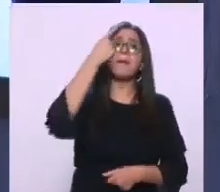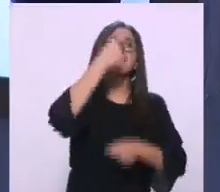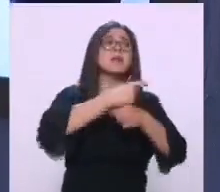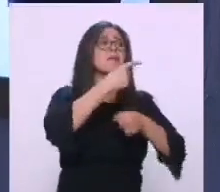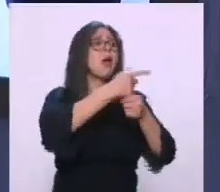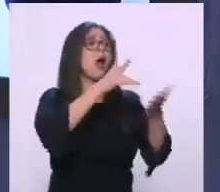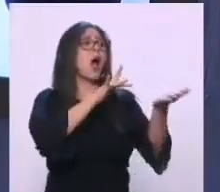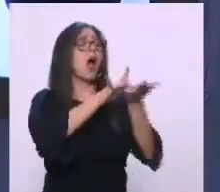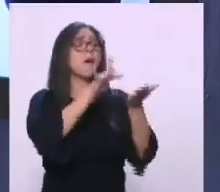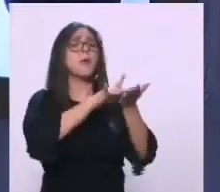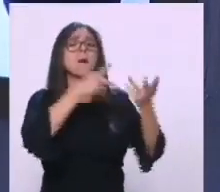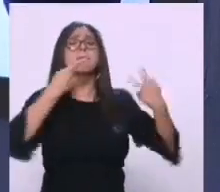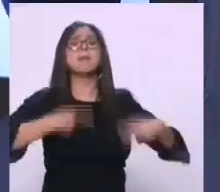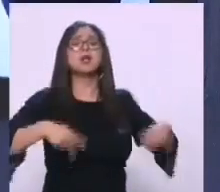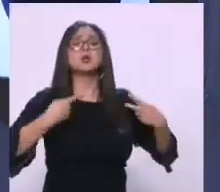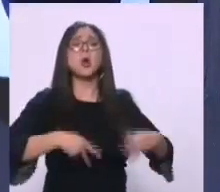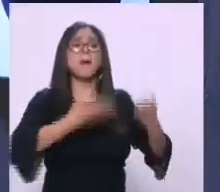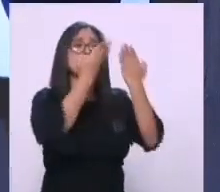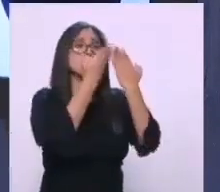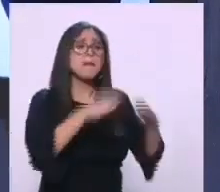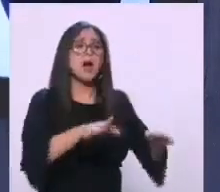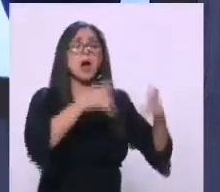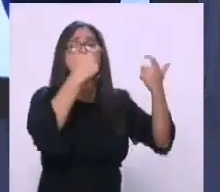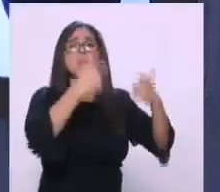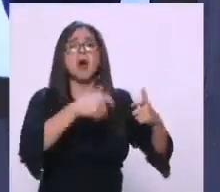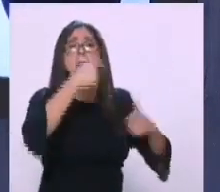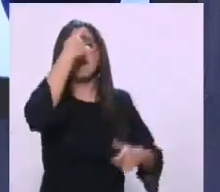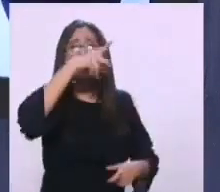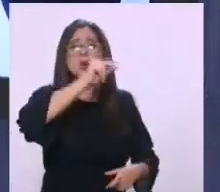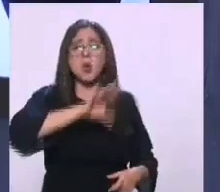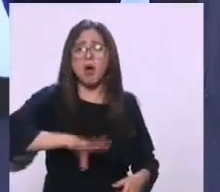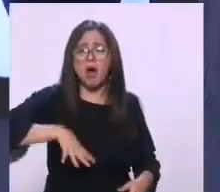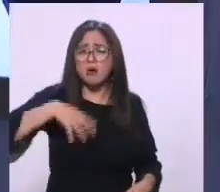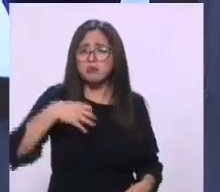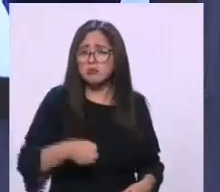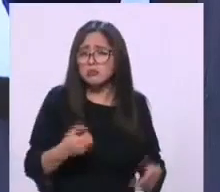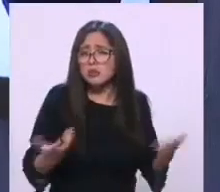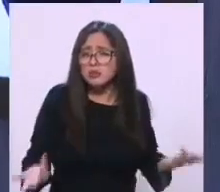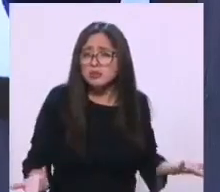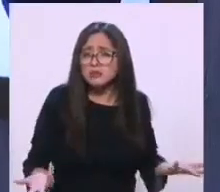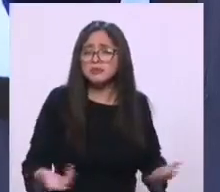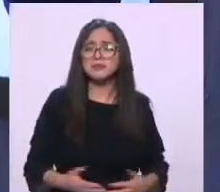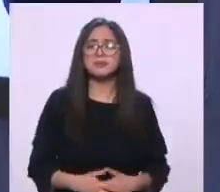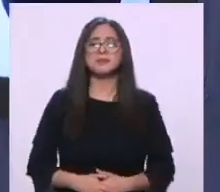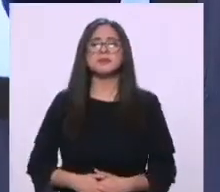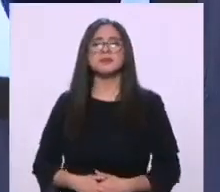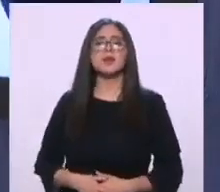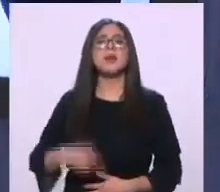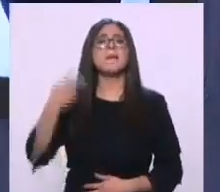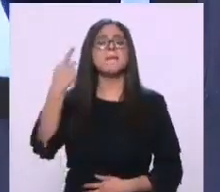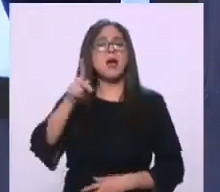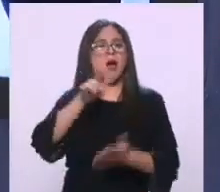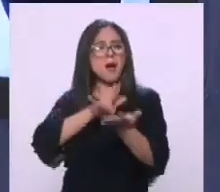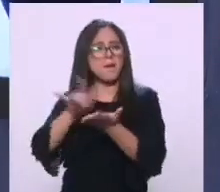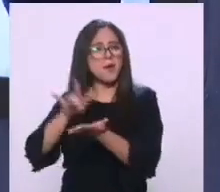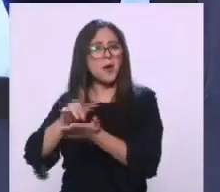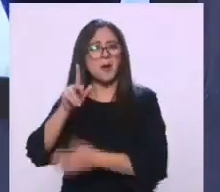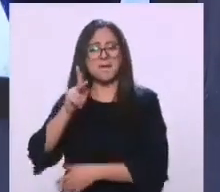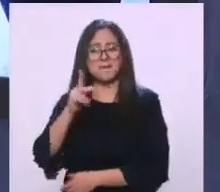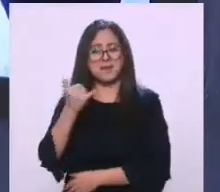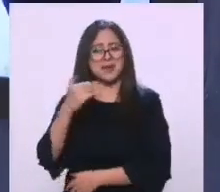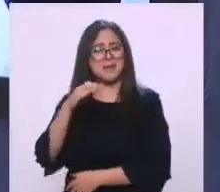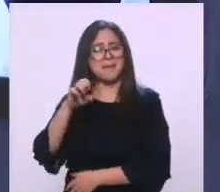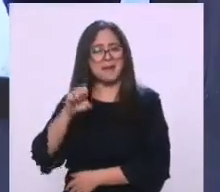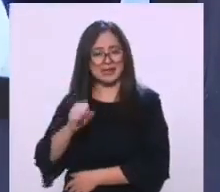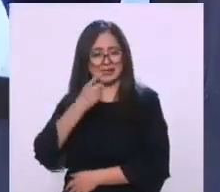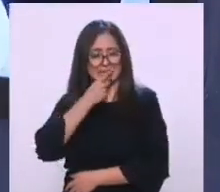abusos. Bueno, el apoyo para las pymes, esto ha sido importante. El otro día escuchaba a un empresario decir, es que